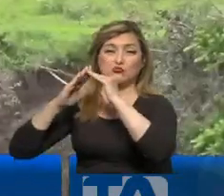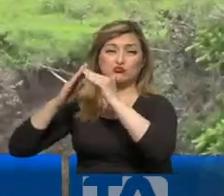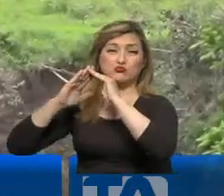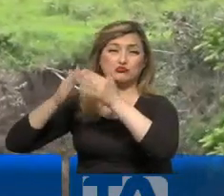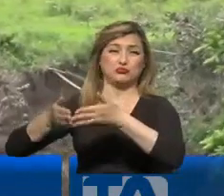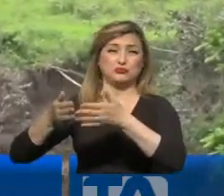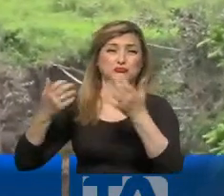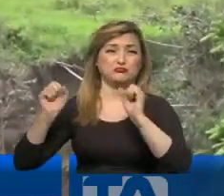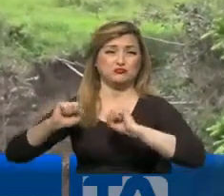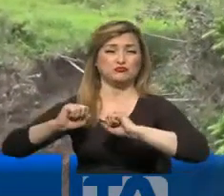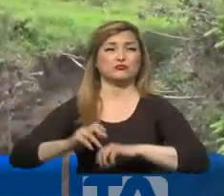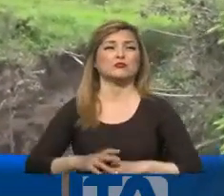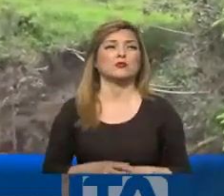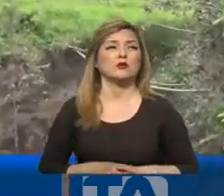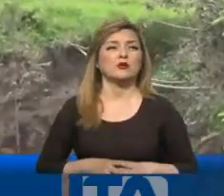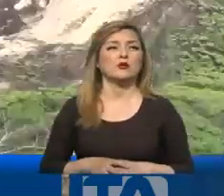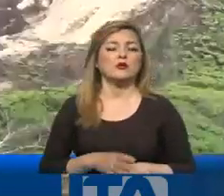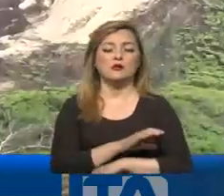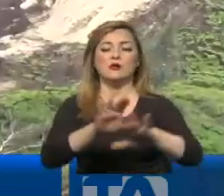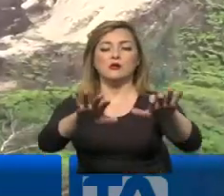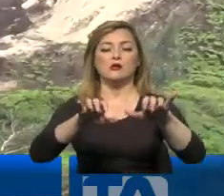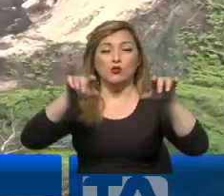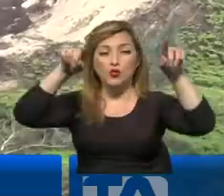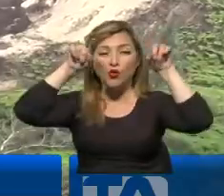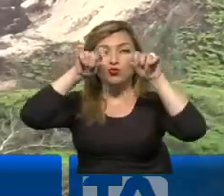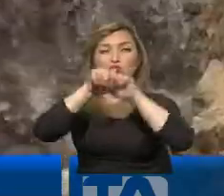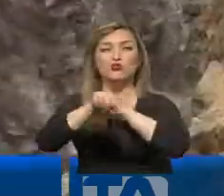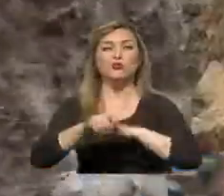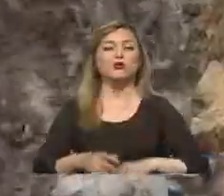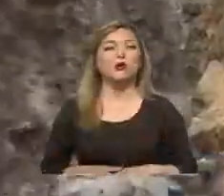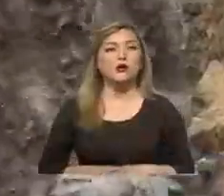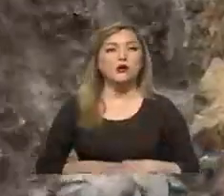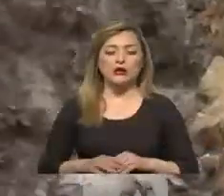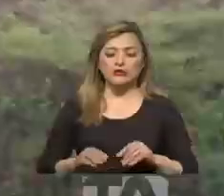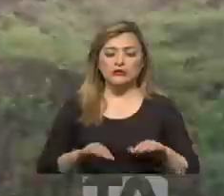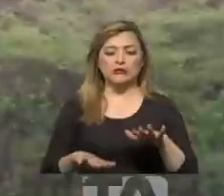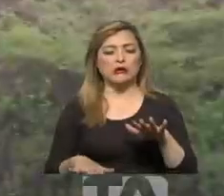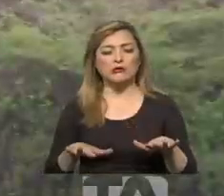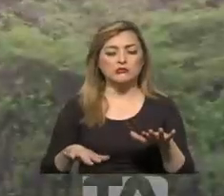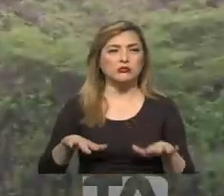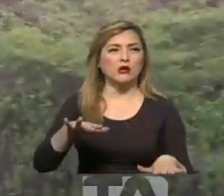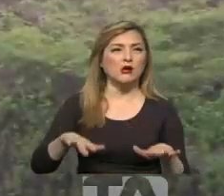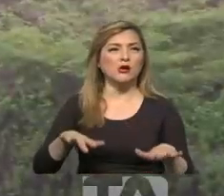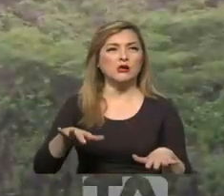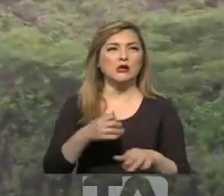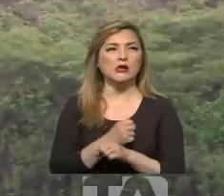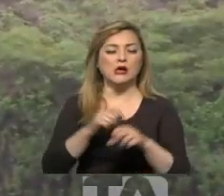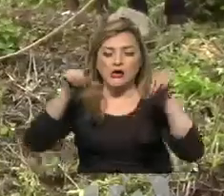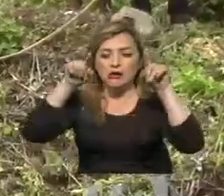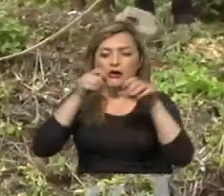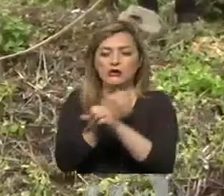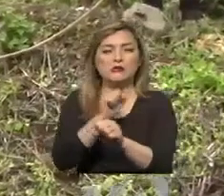graves. La superficie afectada era agrícola y ganadera. Pese a la magnitud del desastre y con un terreno inestable, se dan la manera de rescatar a los